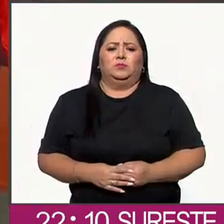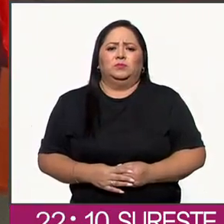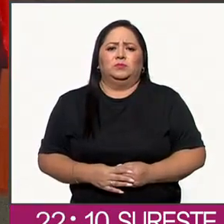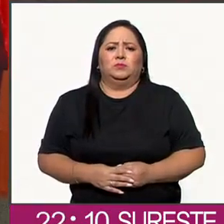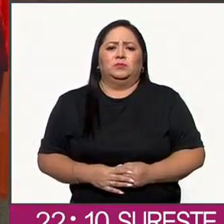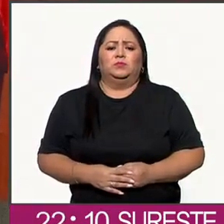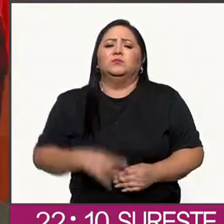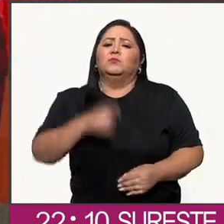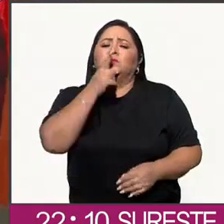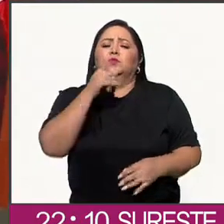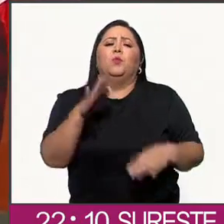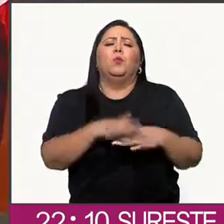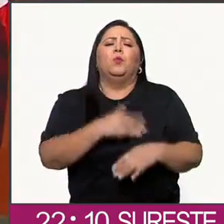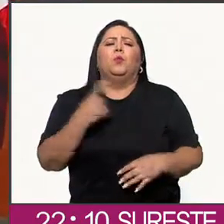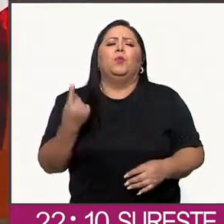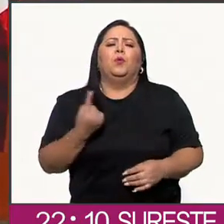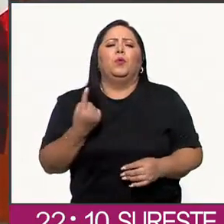porque